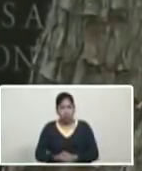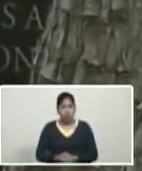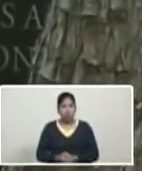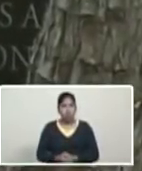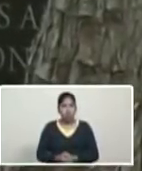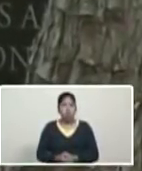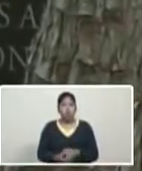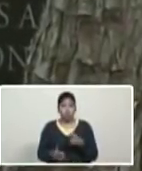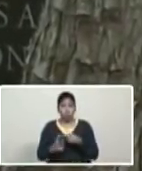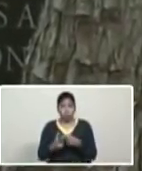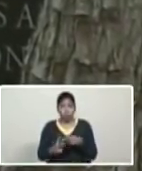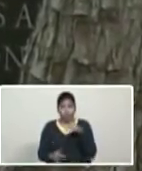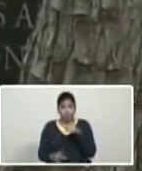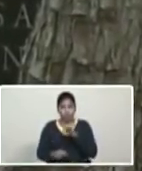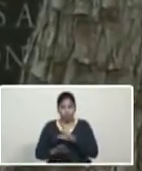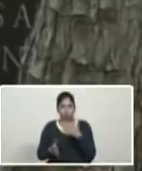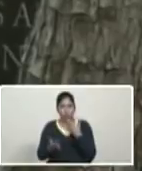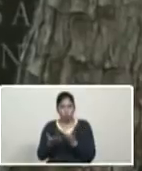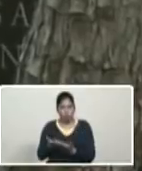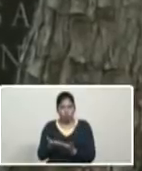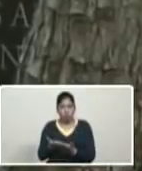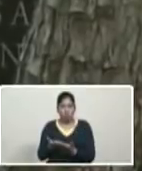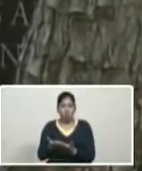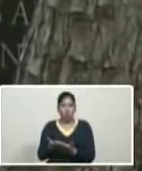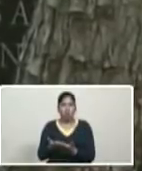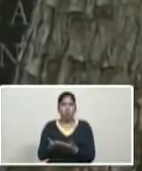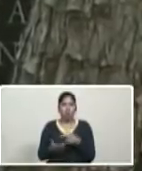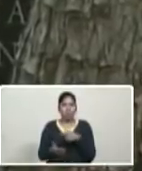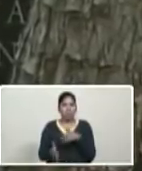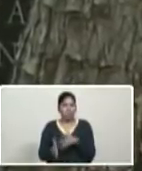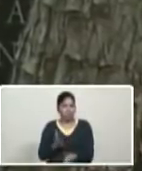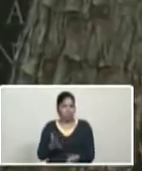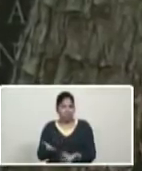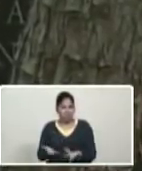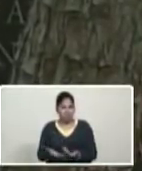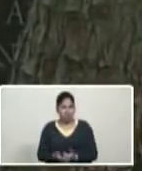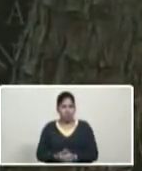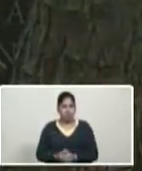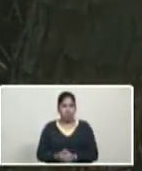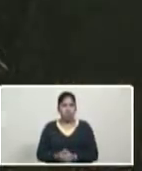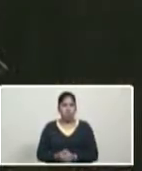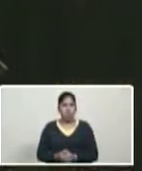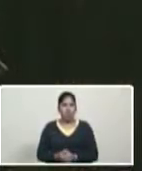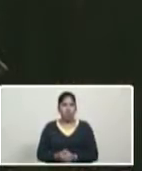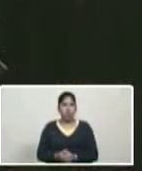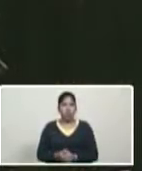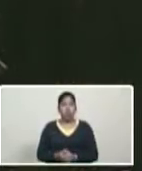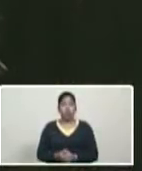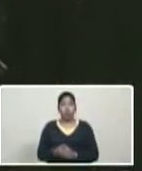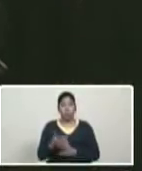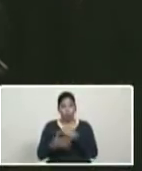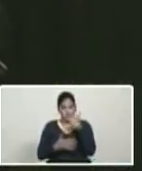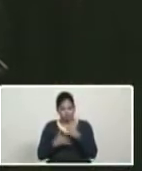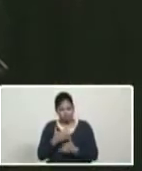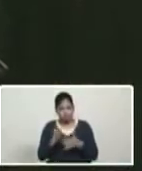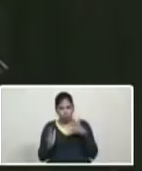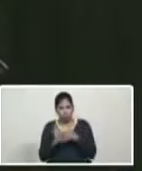Por eso propone la creación de una poderosa nación de